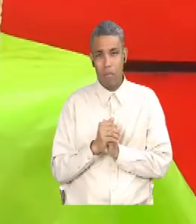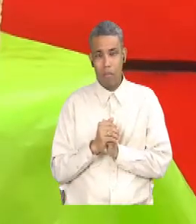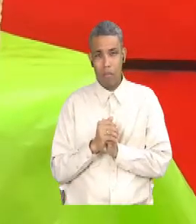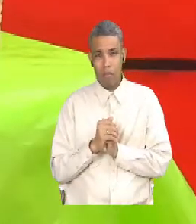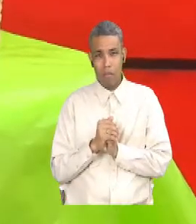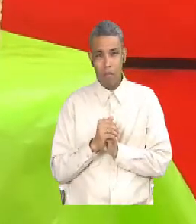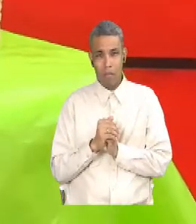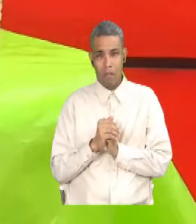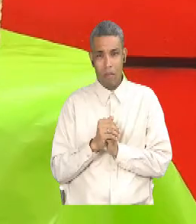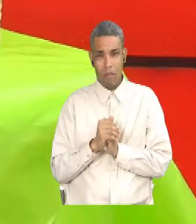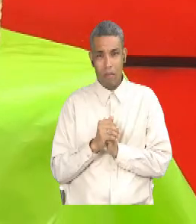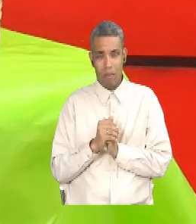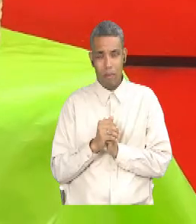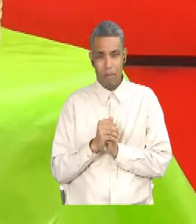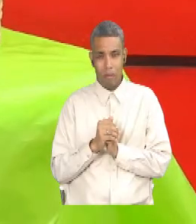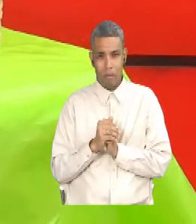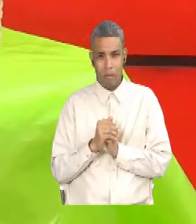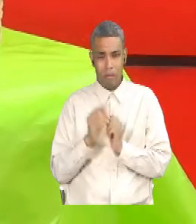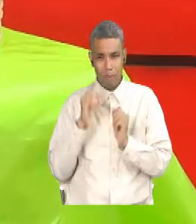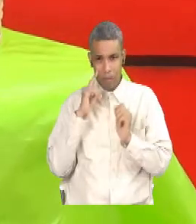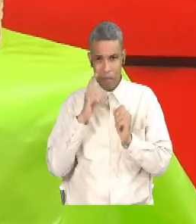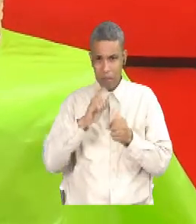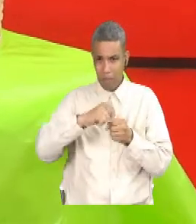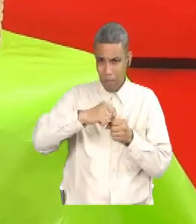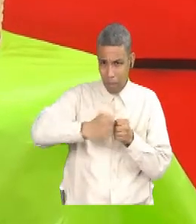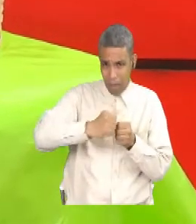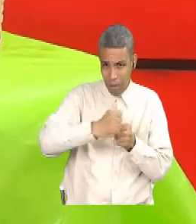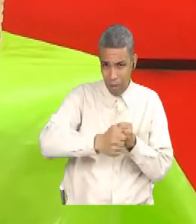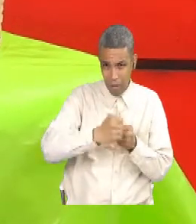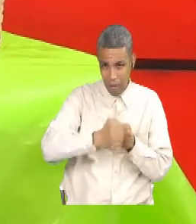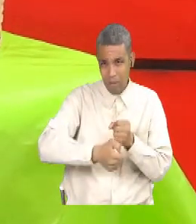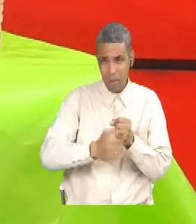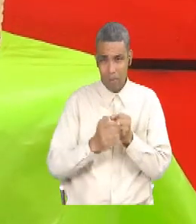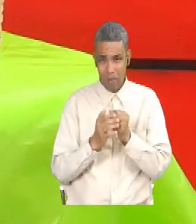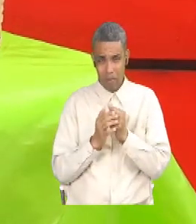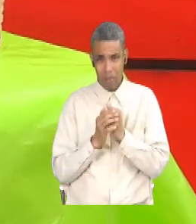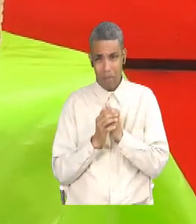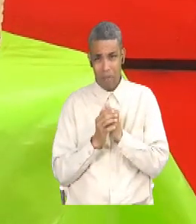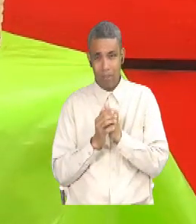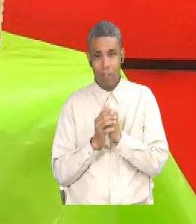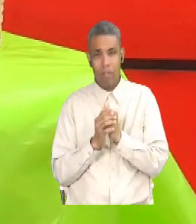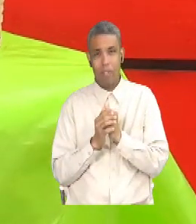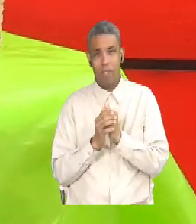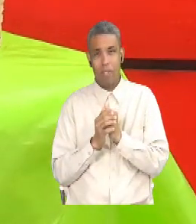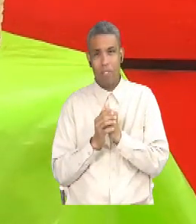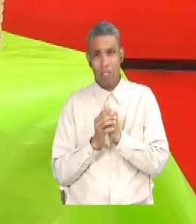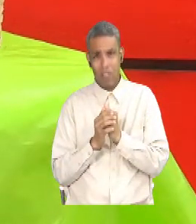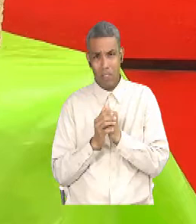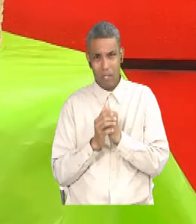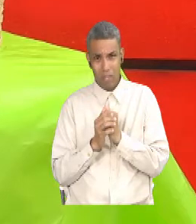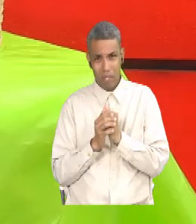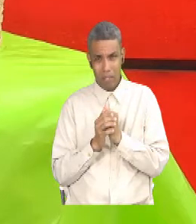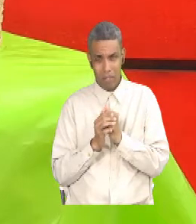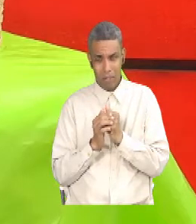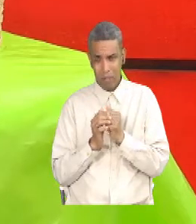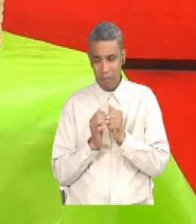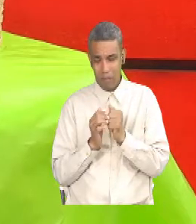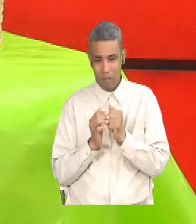le agrego banano o fresas al final de mi tostada, pero hoy vamos a agregar un poquito de endulzante como para variar la receta.